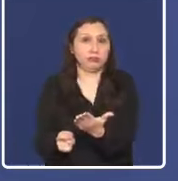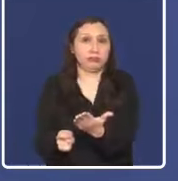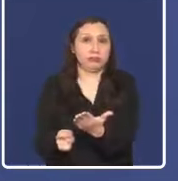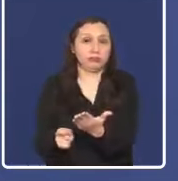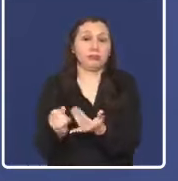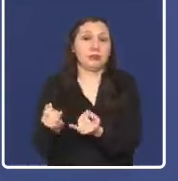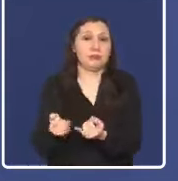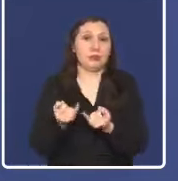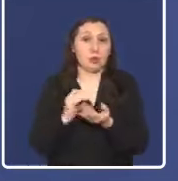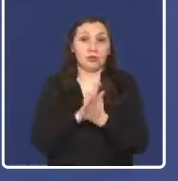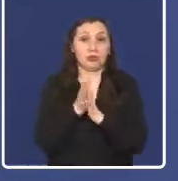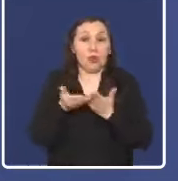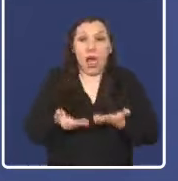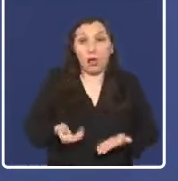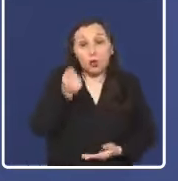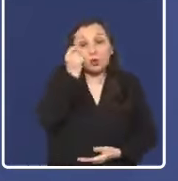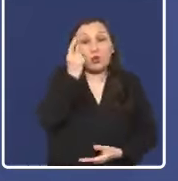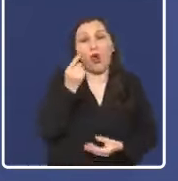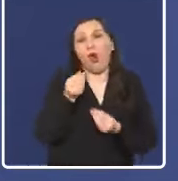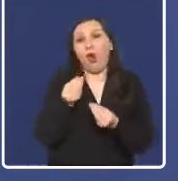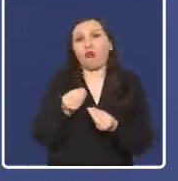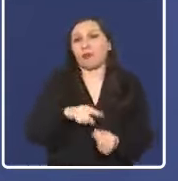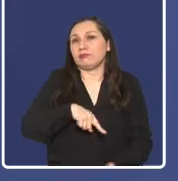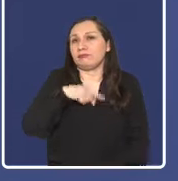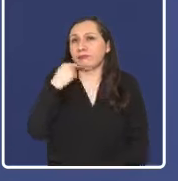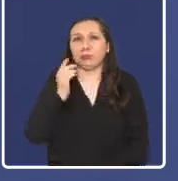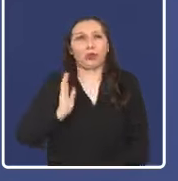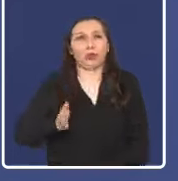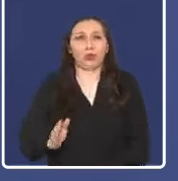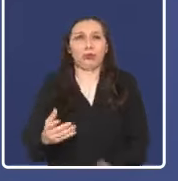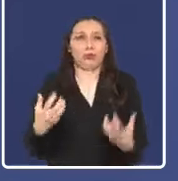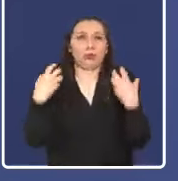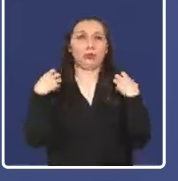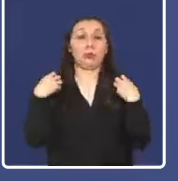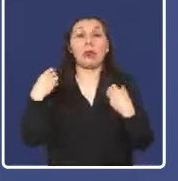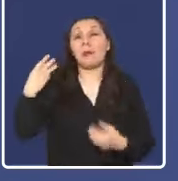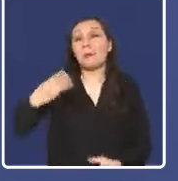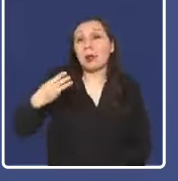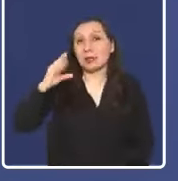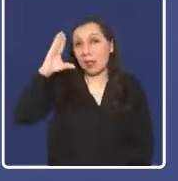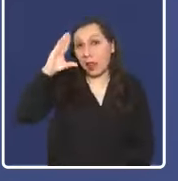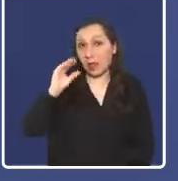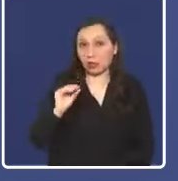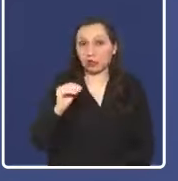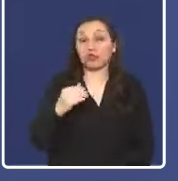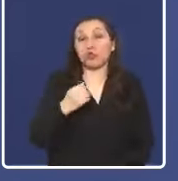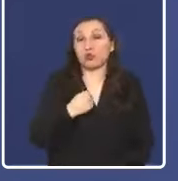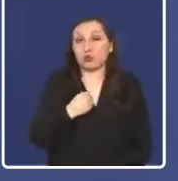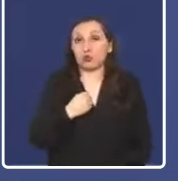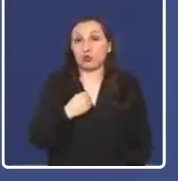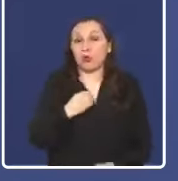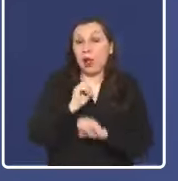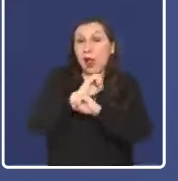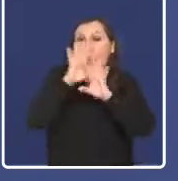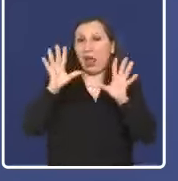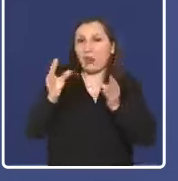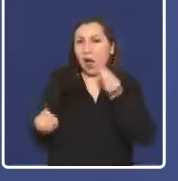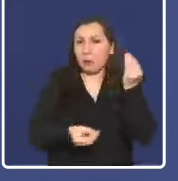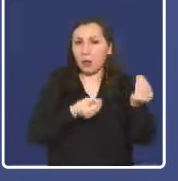con todos los antecedentes que sabemos hoy día, me parece que es obvio que es incompatible la continuidad del cargo. Eso el martes en la noche, yo por lo menos no lo tenía